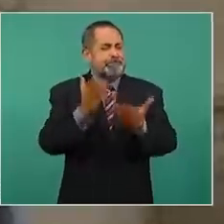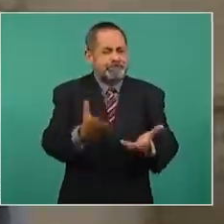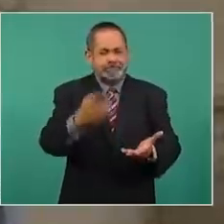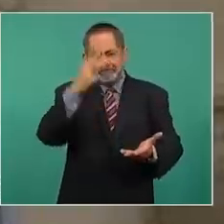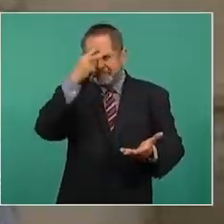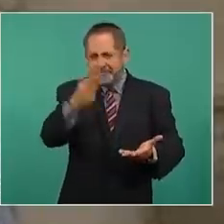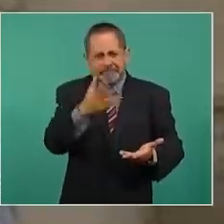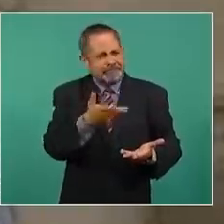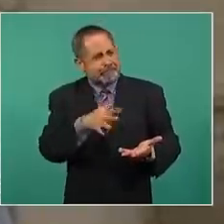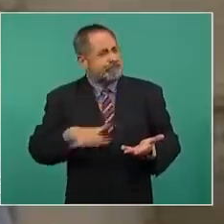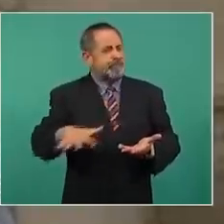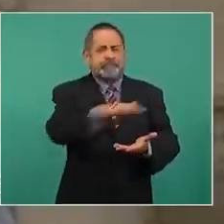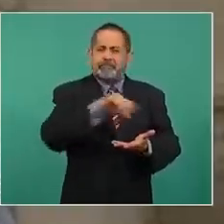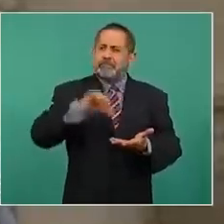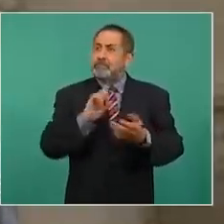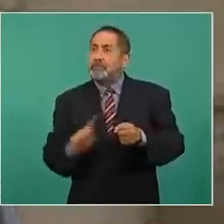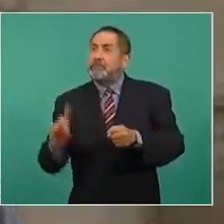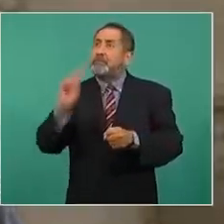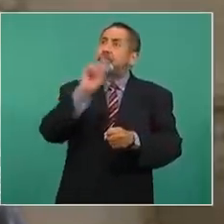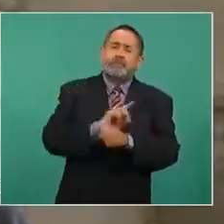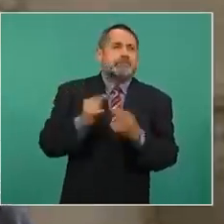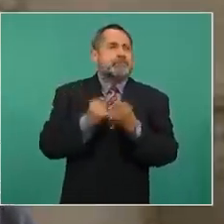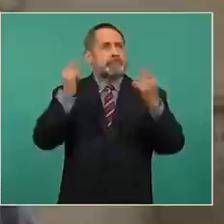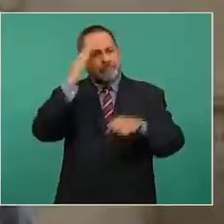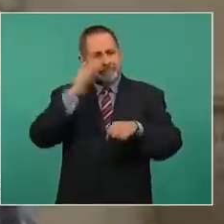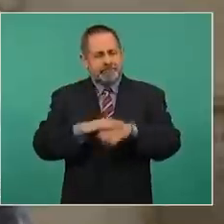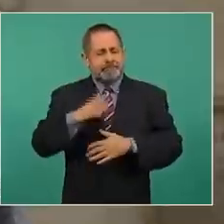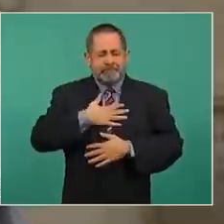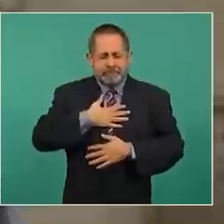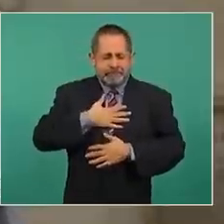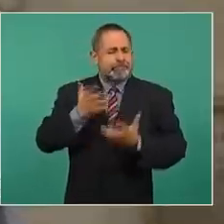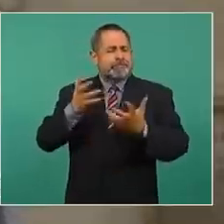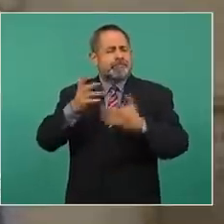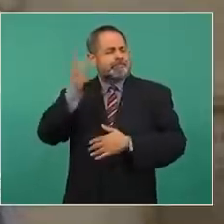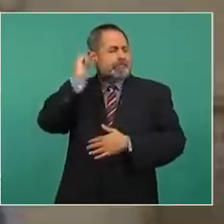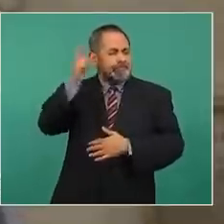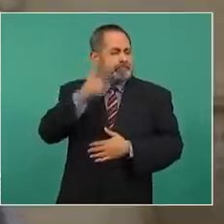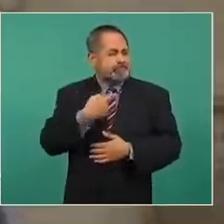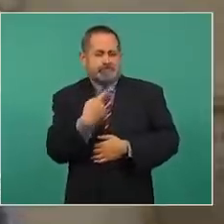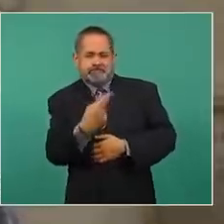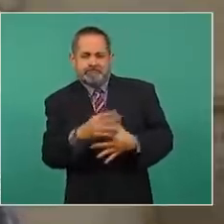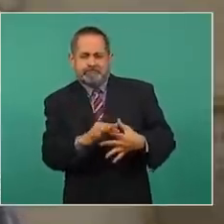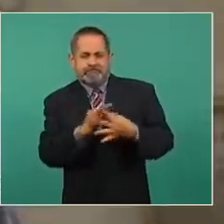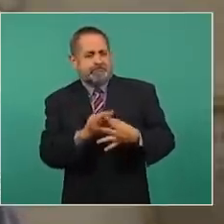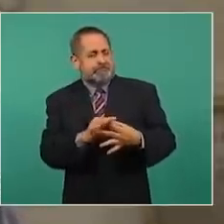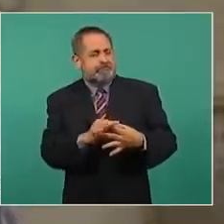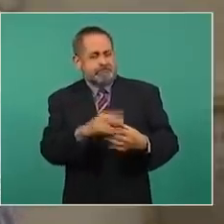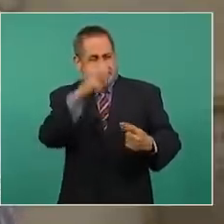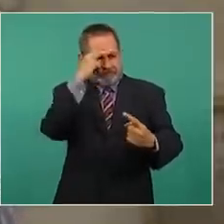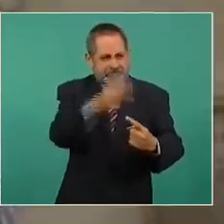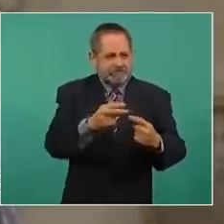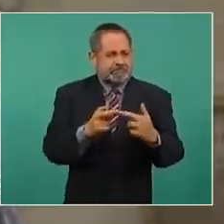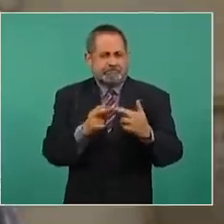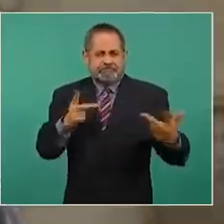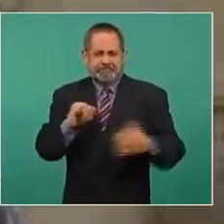México en esta histórica día es mi deseo que los lazos inantes